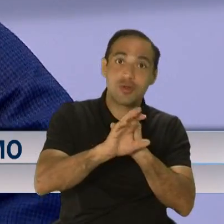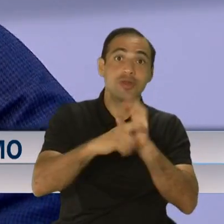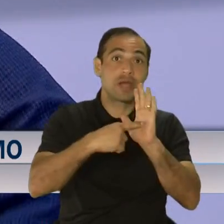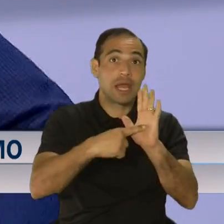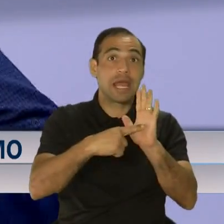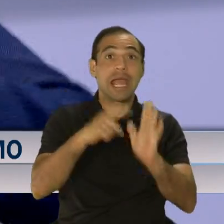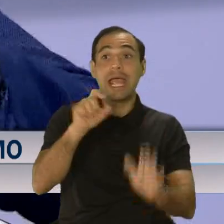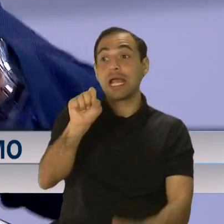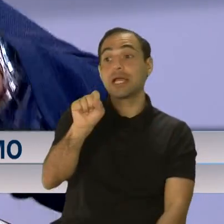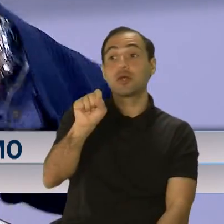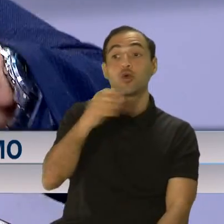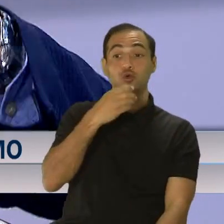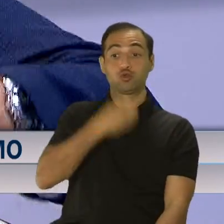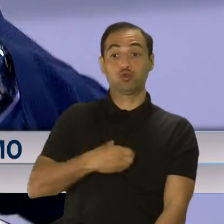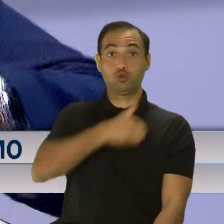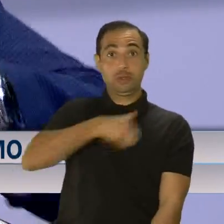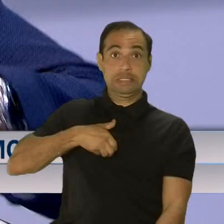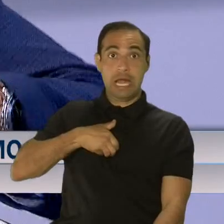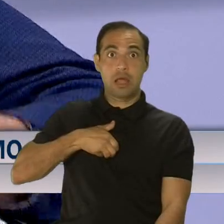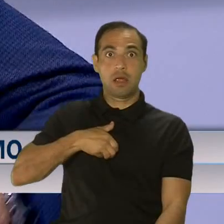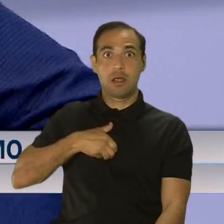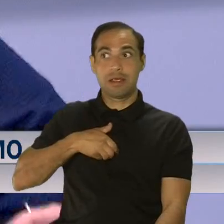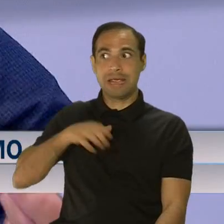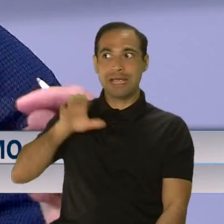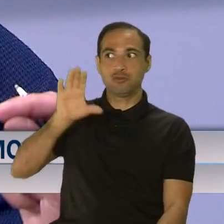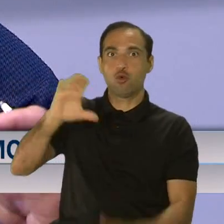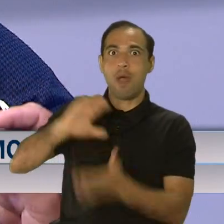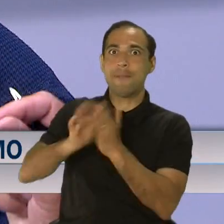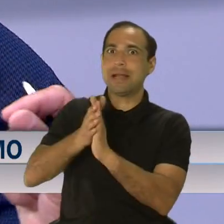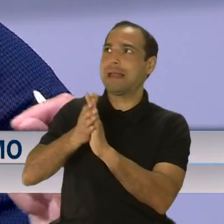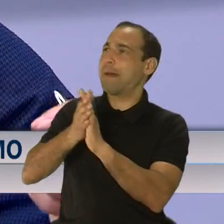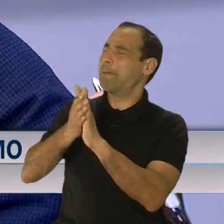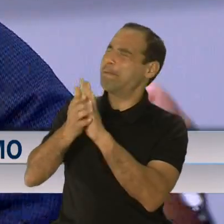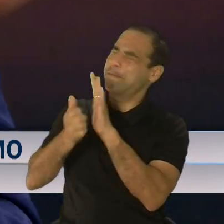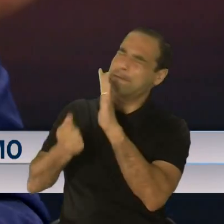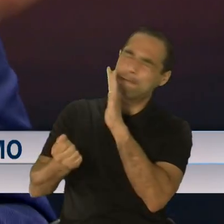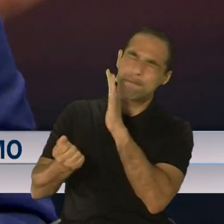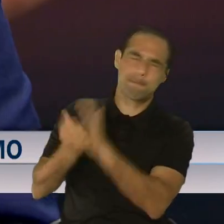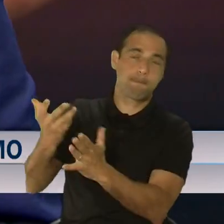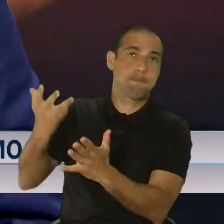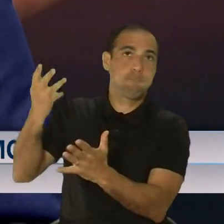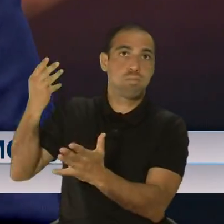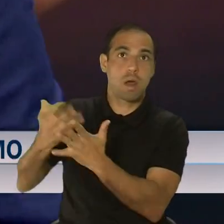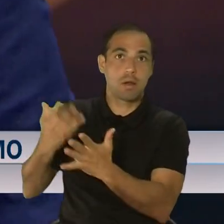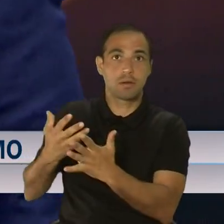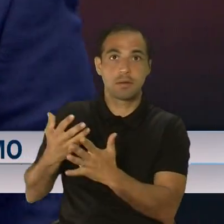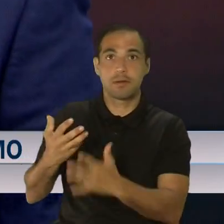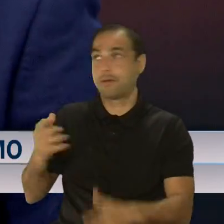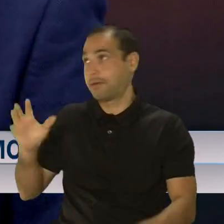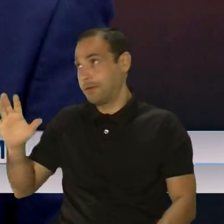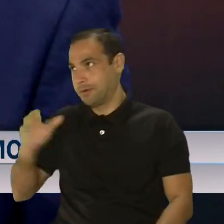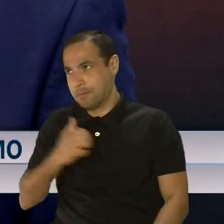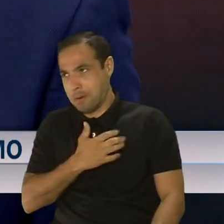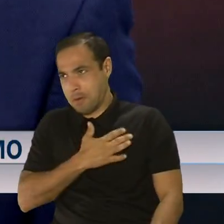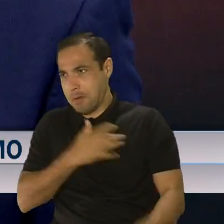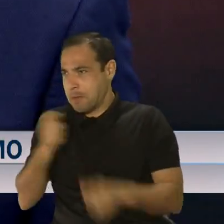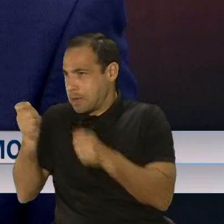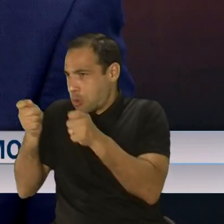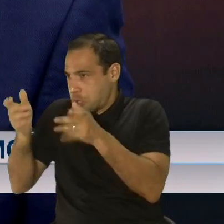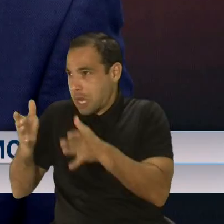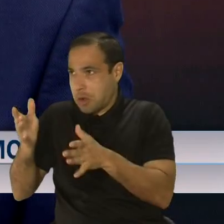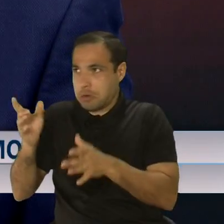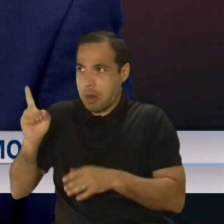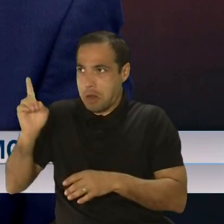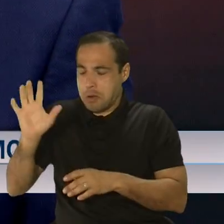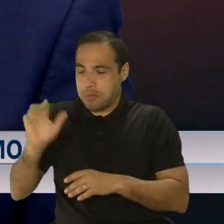en Suiza, pero el problema es que el costo de vida es mucho más caro. Pero un minuto, si nos permite el coordinador y arriba, pero Puerto Rico, ¿podría estar